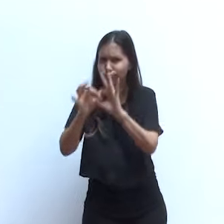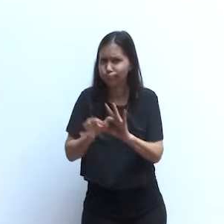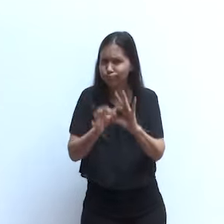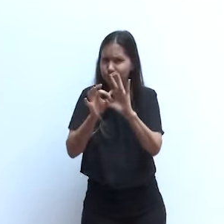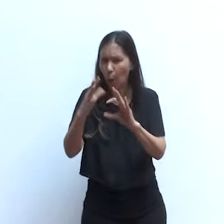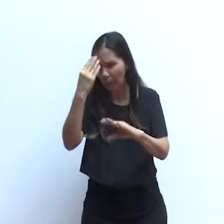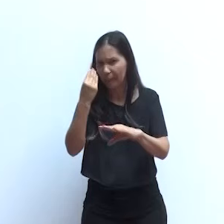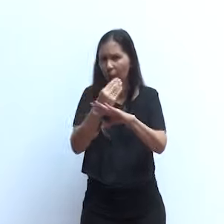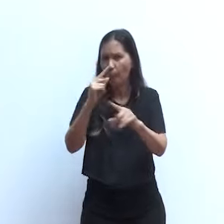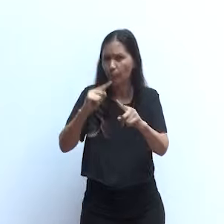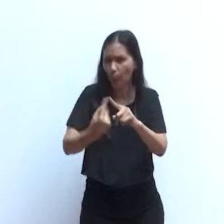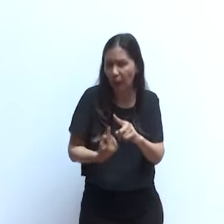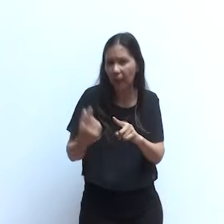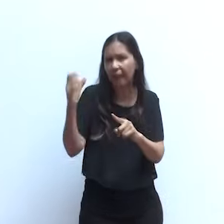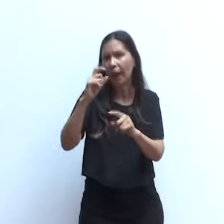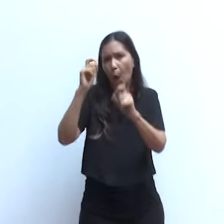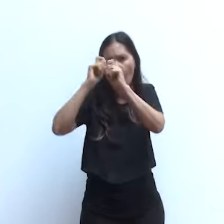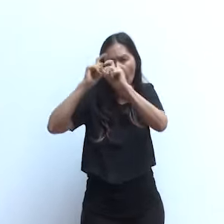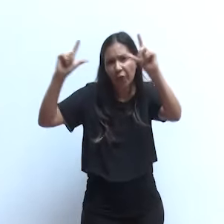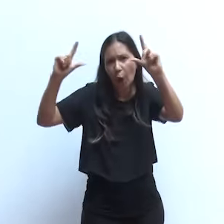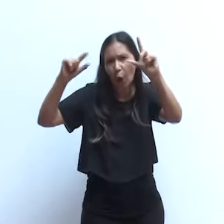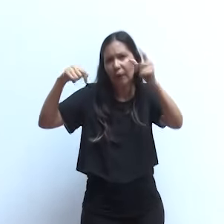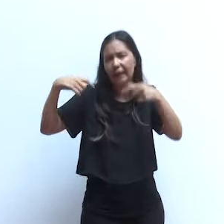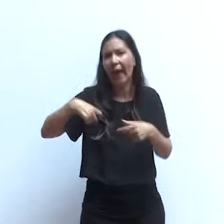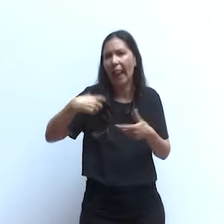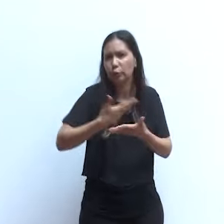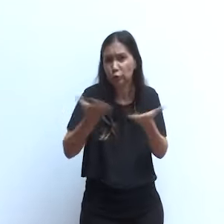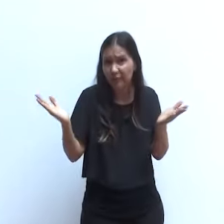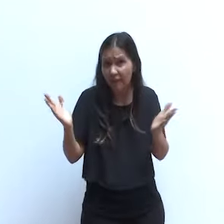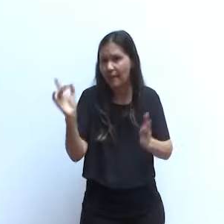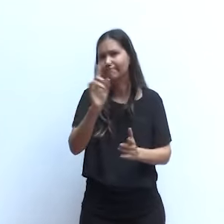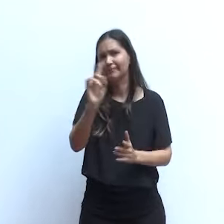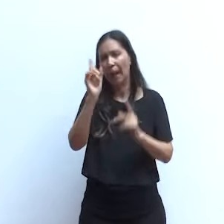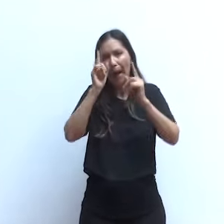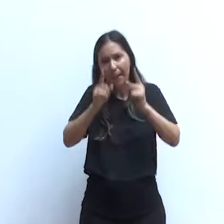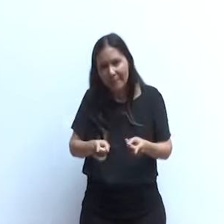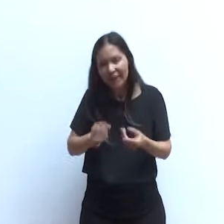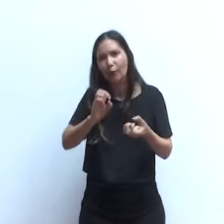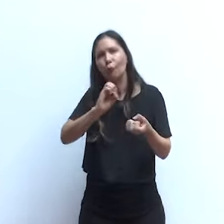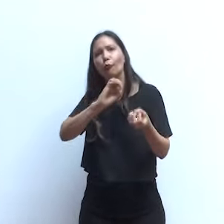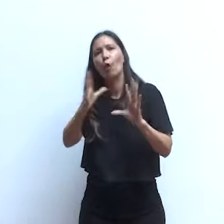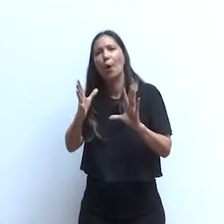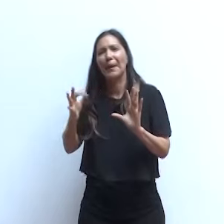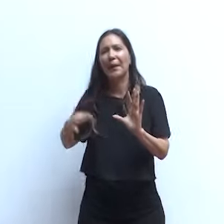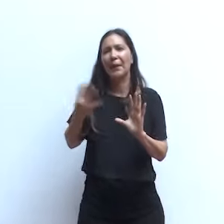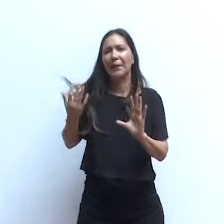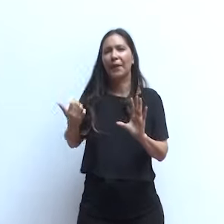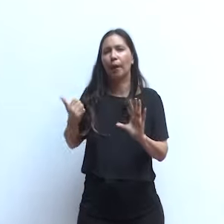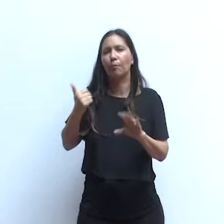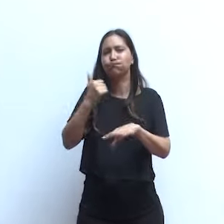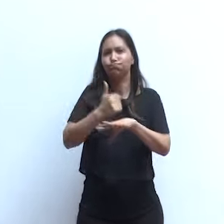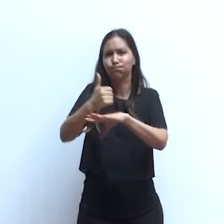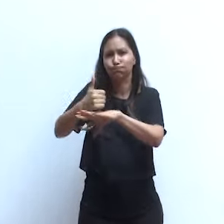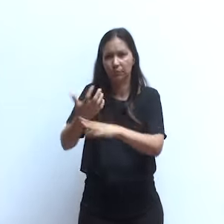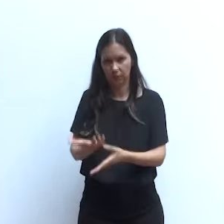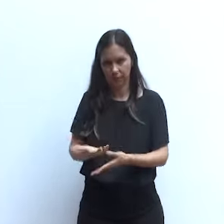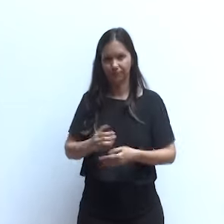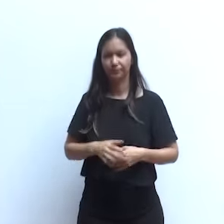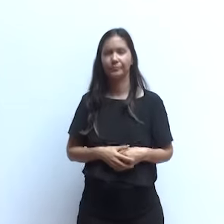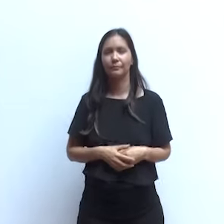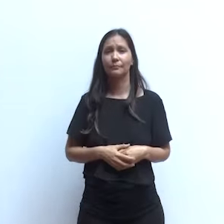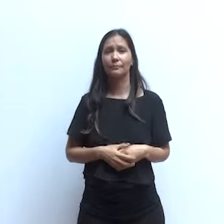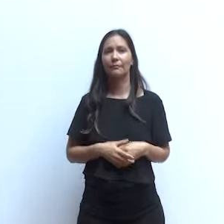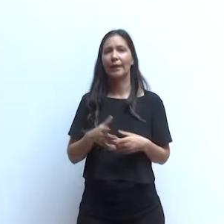política y la dirección ideológica de la sociedad sino también se basa en la instauración de ciertas formas de vida que